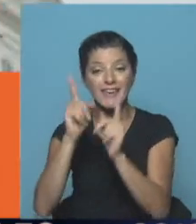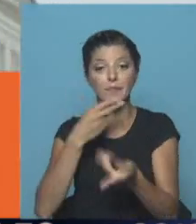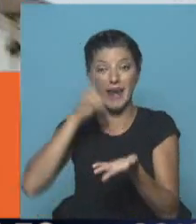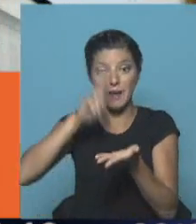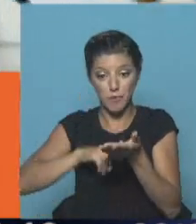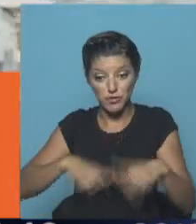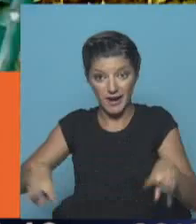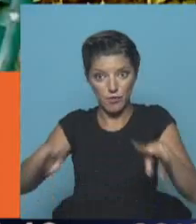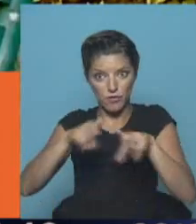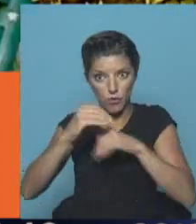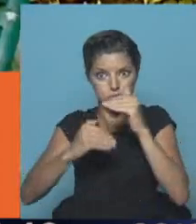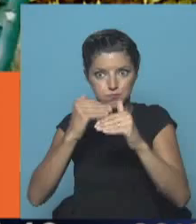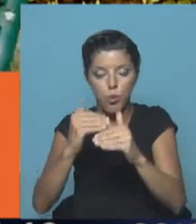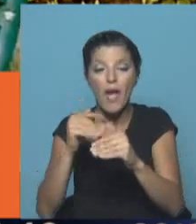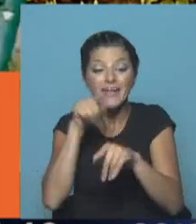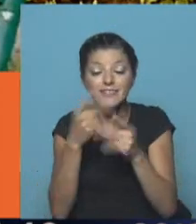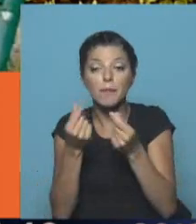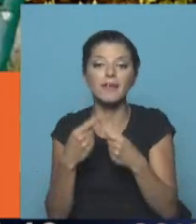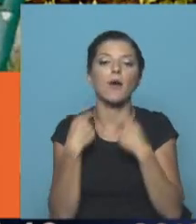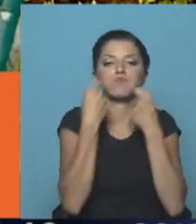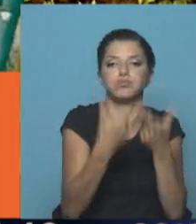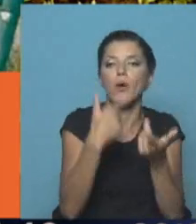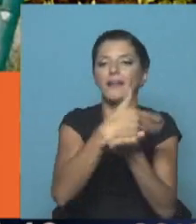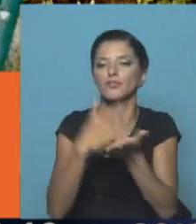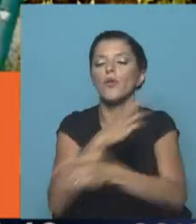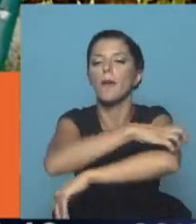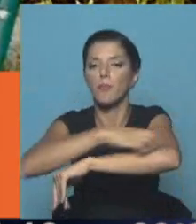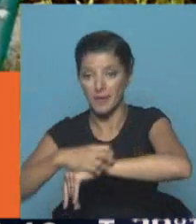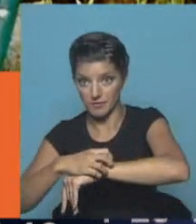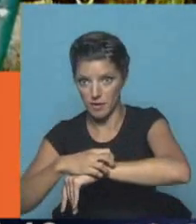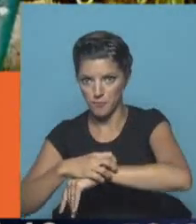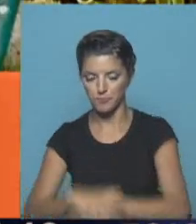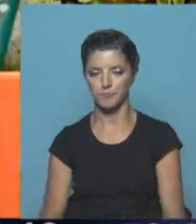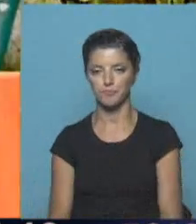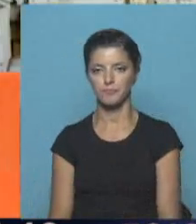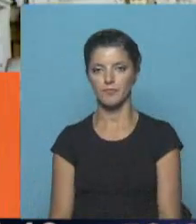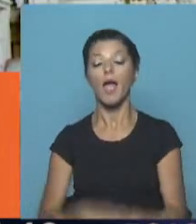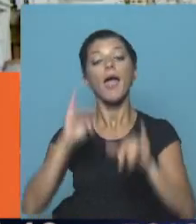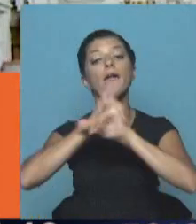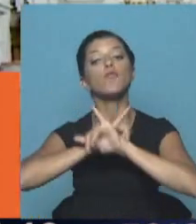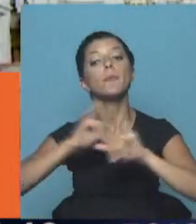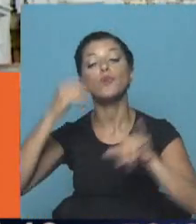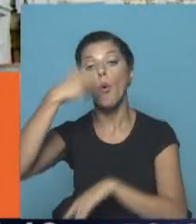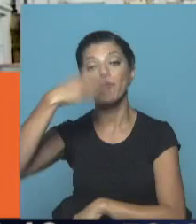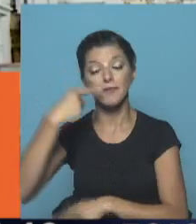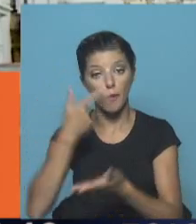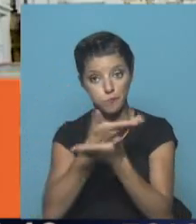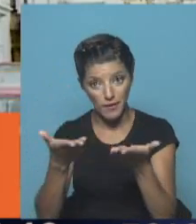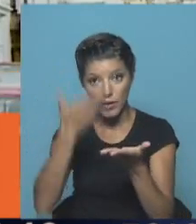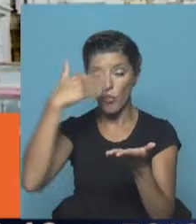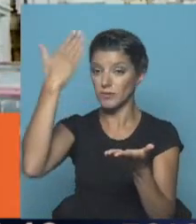destinados en gran parte a disminuir la pobreza y la desigualdad. Según datos oficiales, en los últimos años,